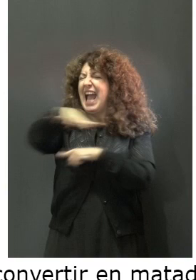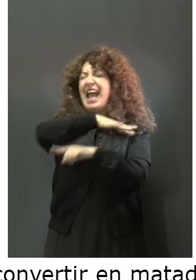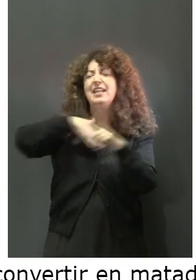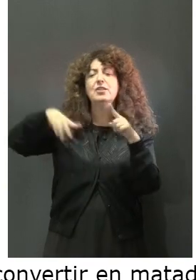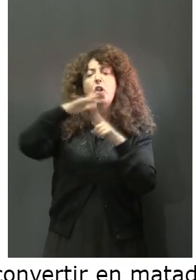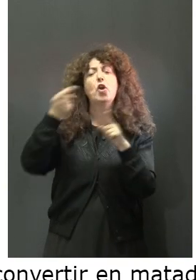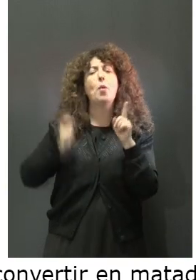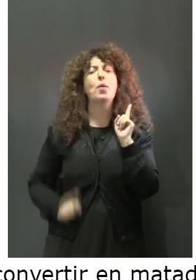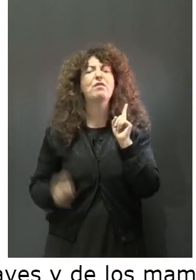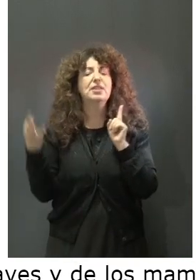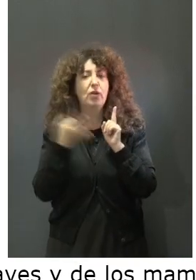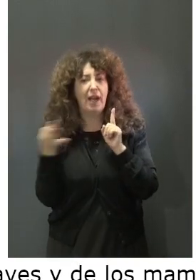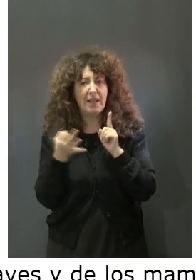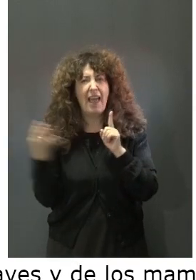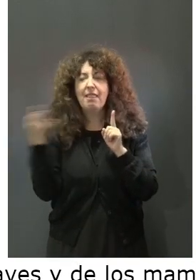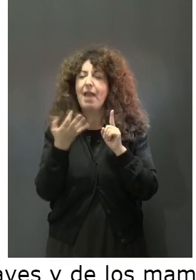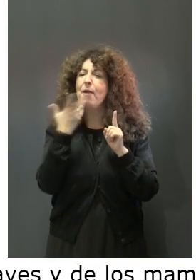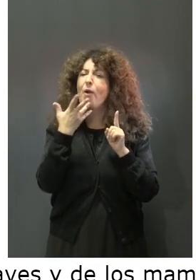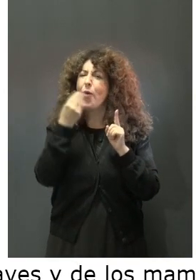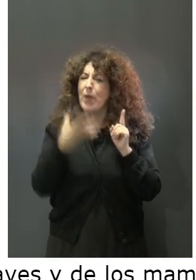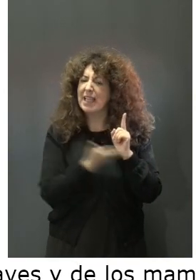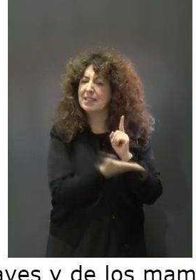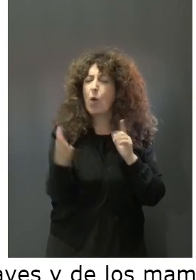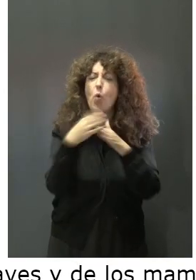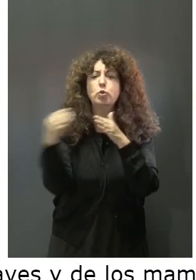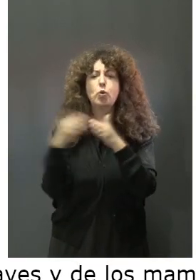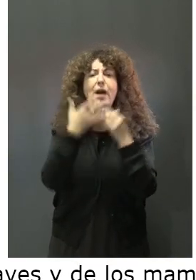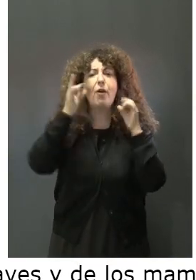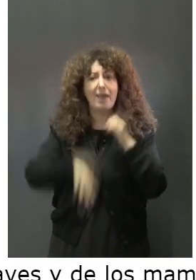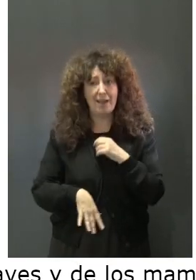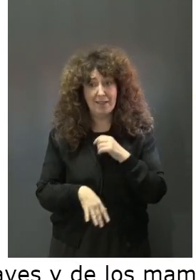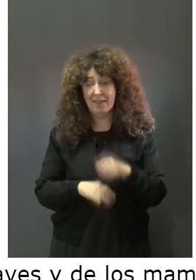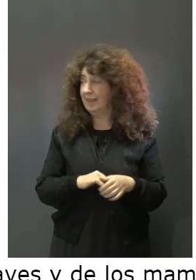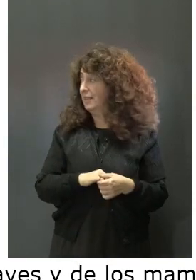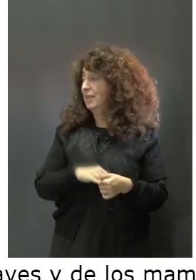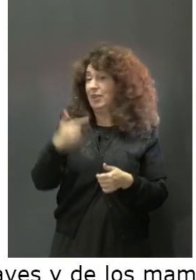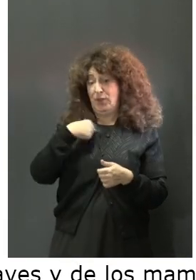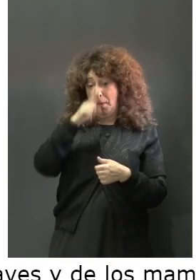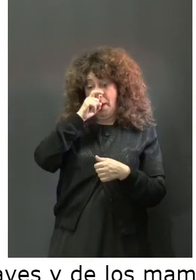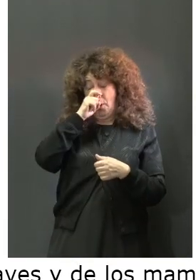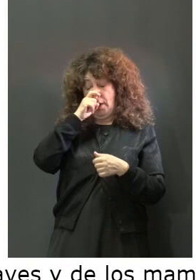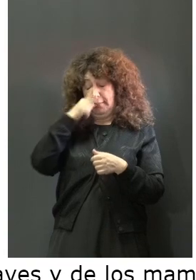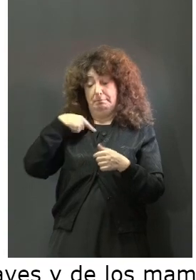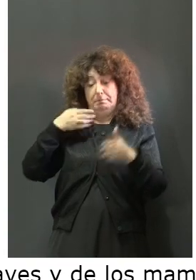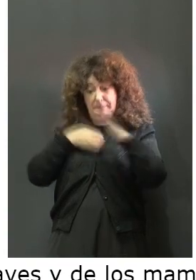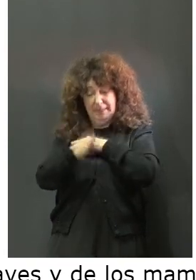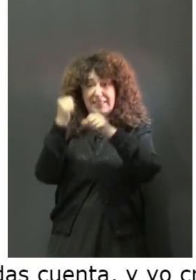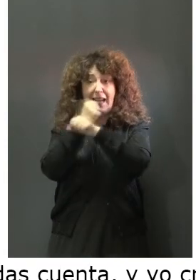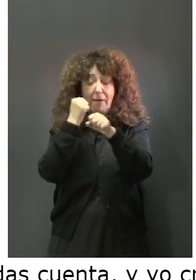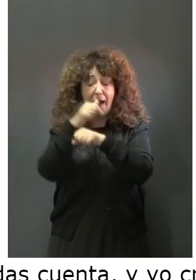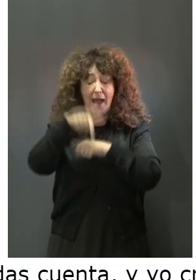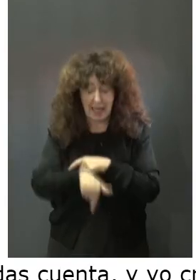profesional, es que tenemos que conocer a los usuarios, que tenemos, o sea, yo cuando entré a trabajar aquí también, la primera charla